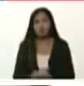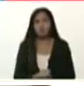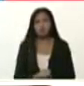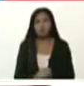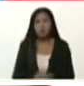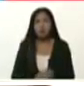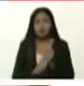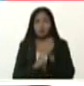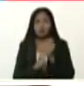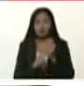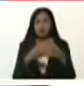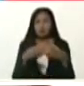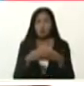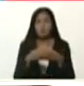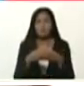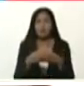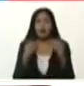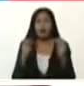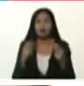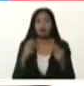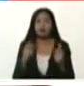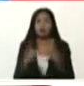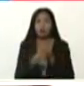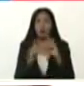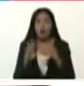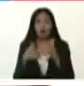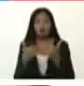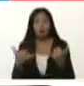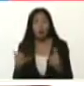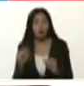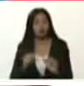militantes y dirigentes del Partido Acción Democrática, hasta el día de hoy.